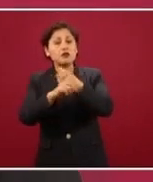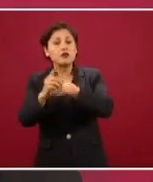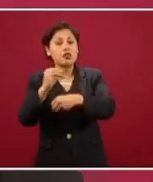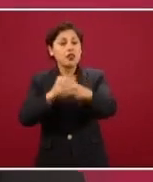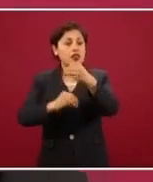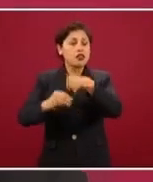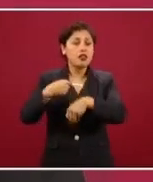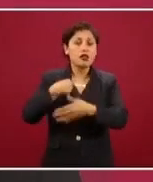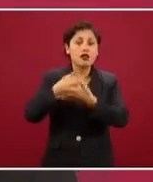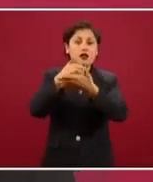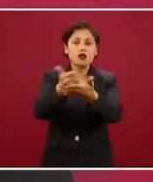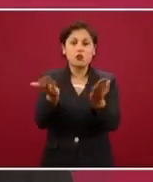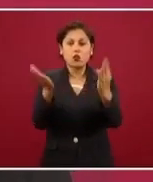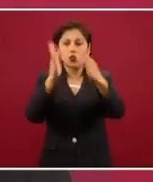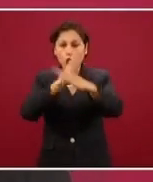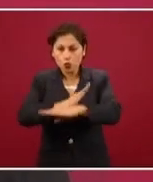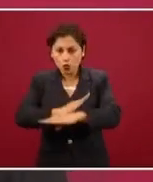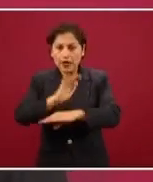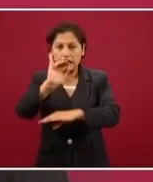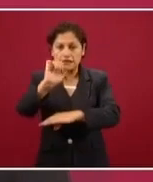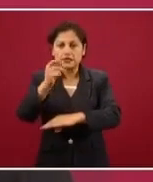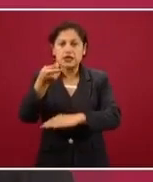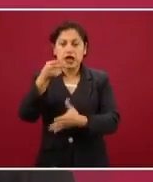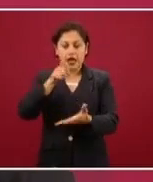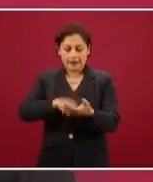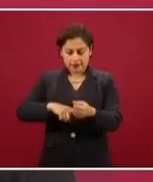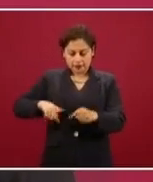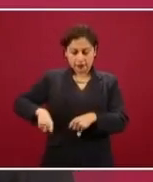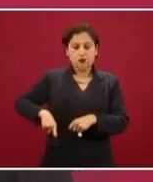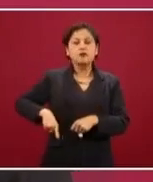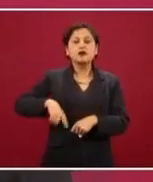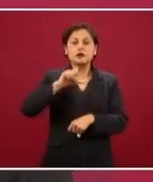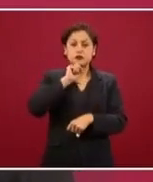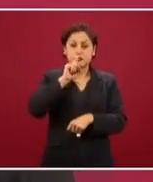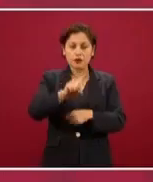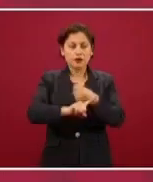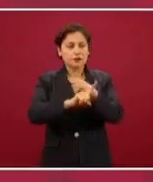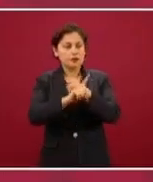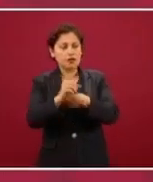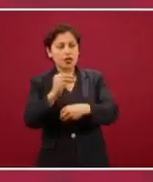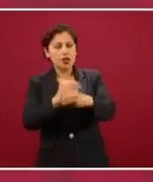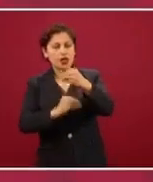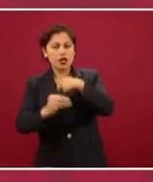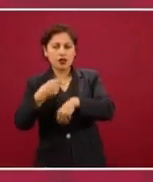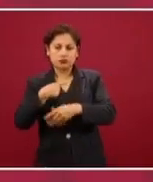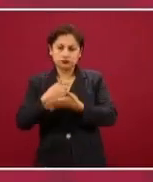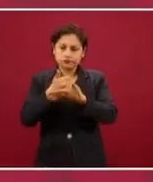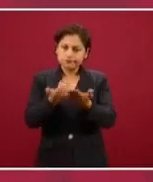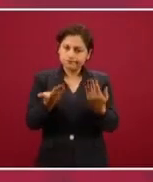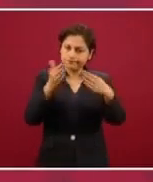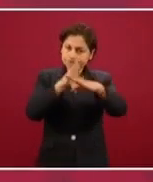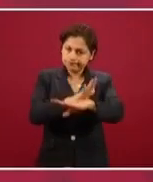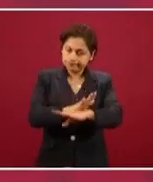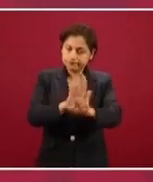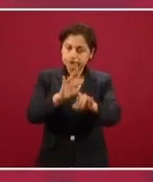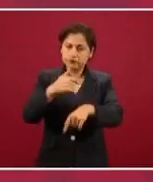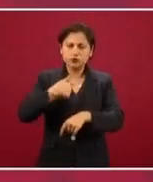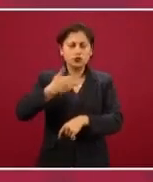Yo siempre he dicho que el mejor gabinete en la historia de